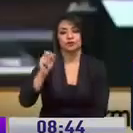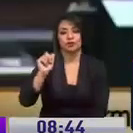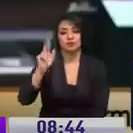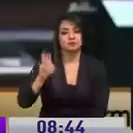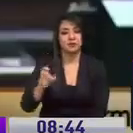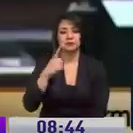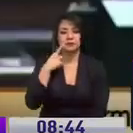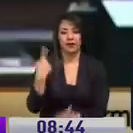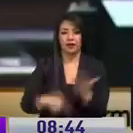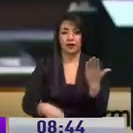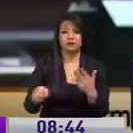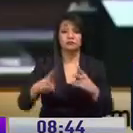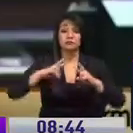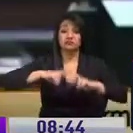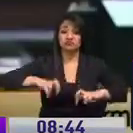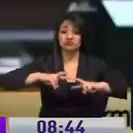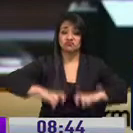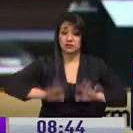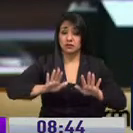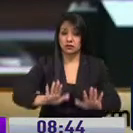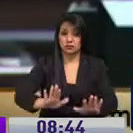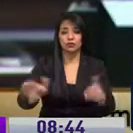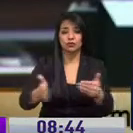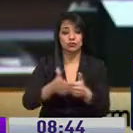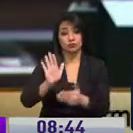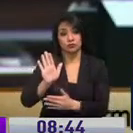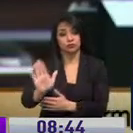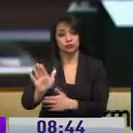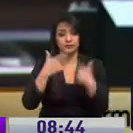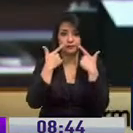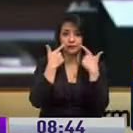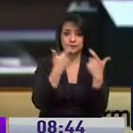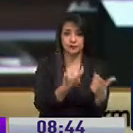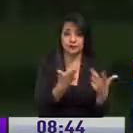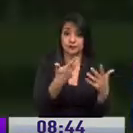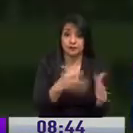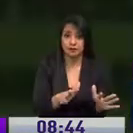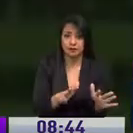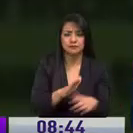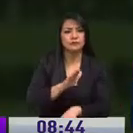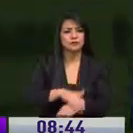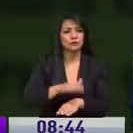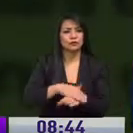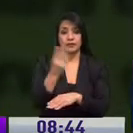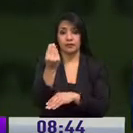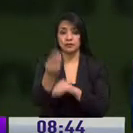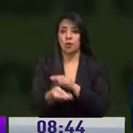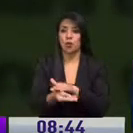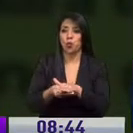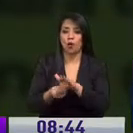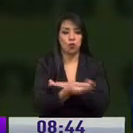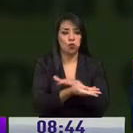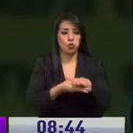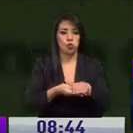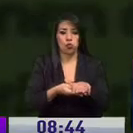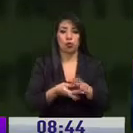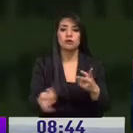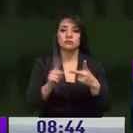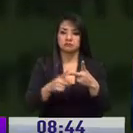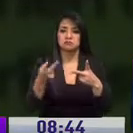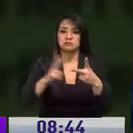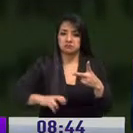que además de la investigación judicial que se procesa en la Fiscalía General por el presunto cobro de diezmos, también sea